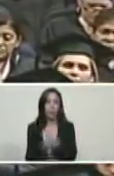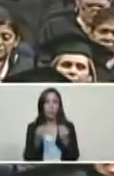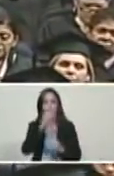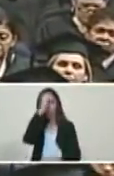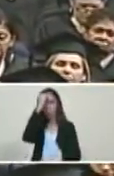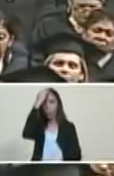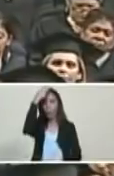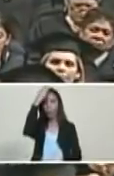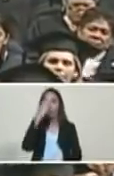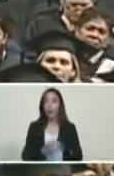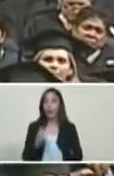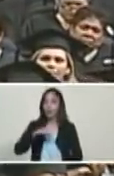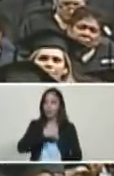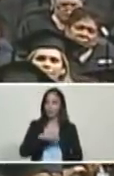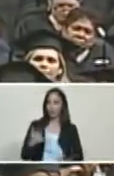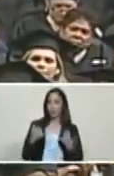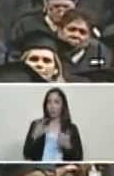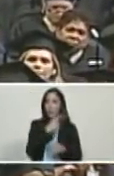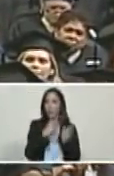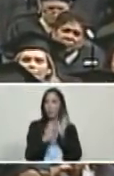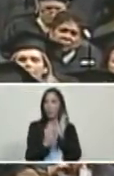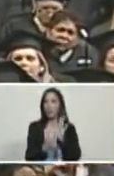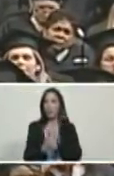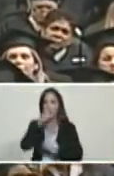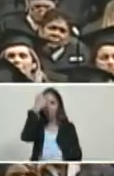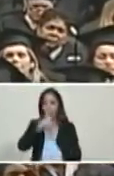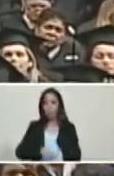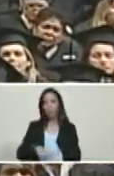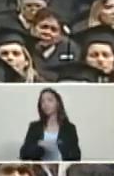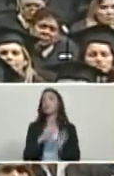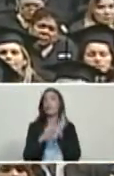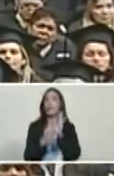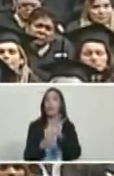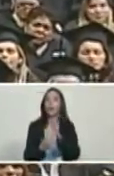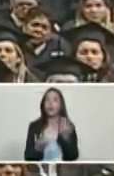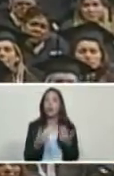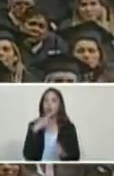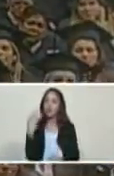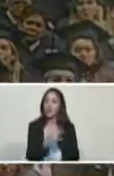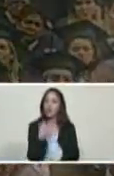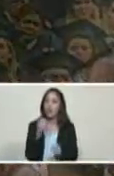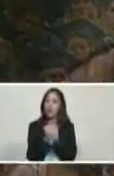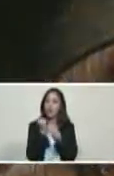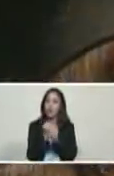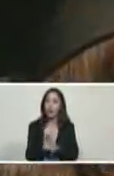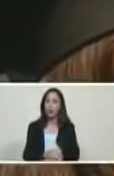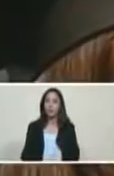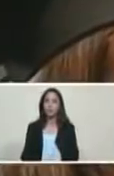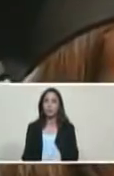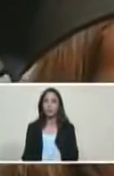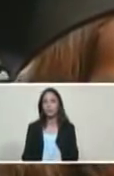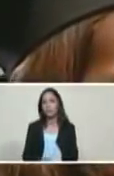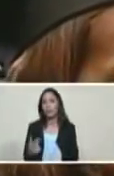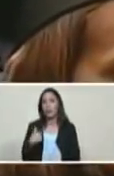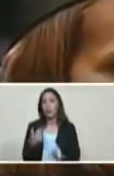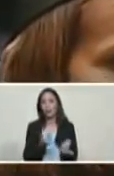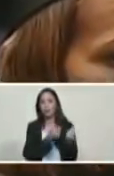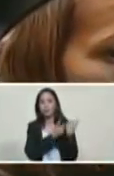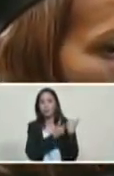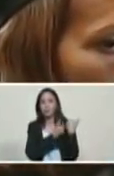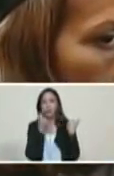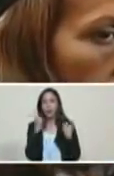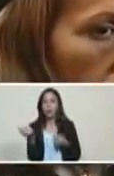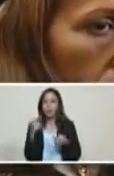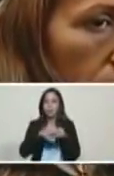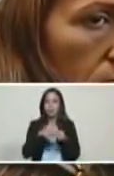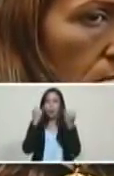ellos, nosotros mismos somos el ejemplo, somos el resultado final. Este compromiso involucra el